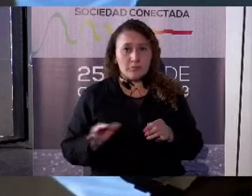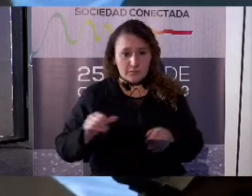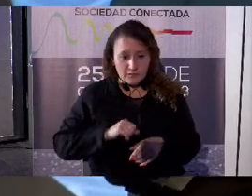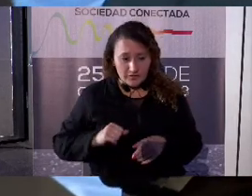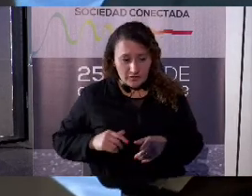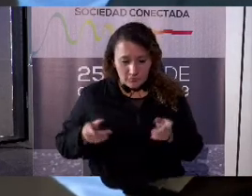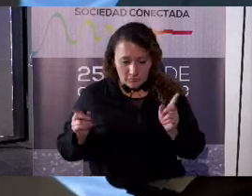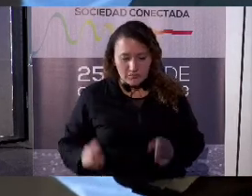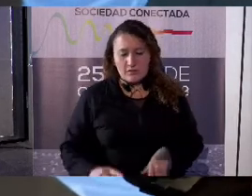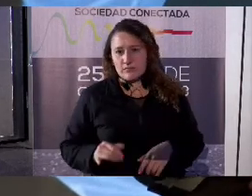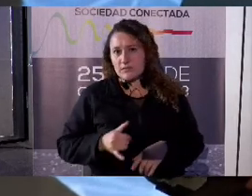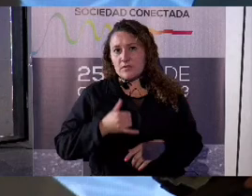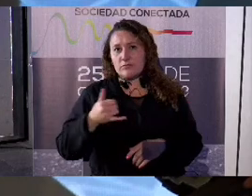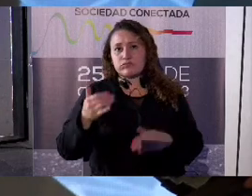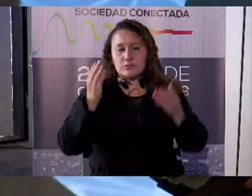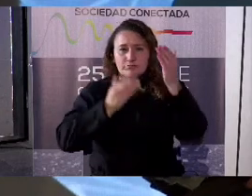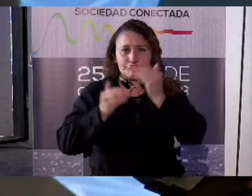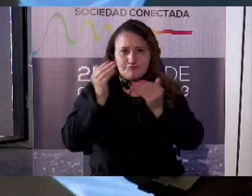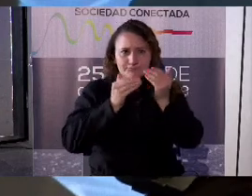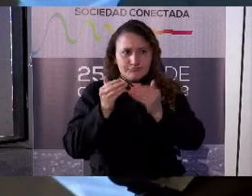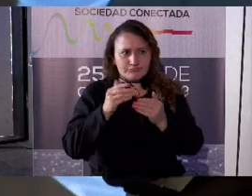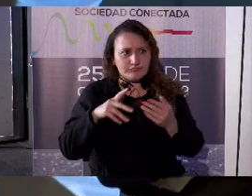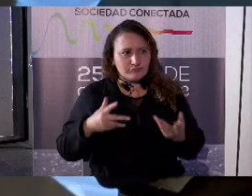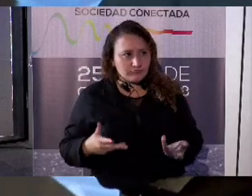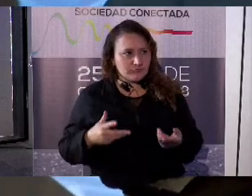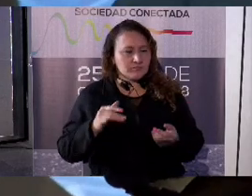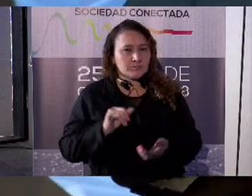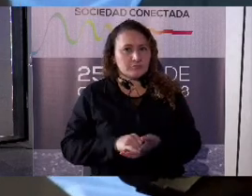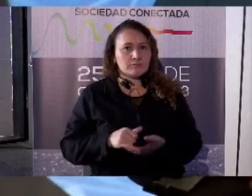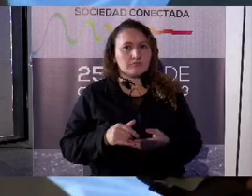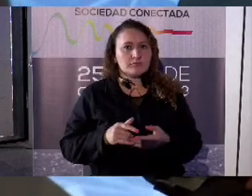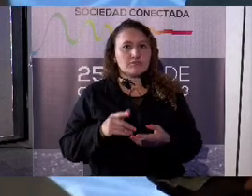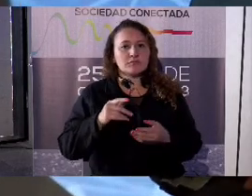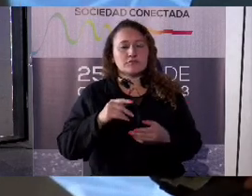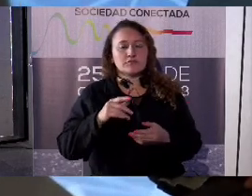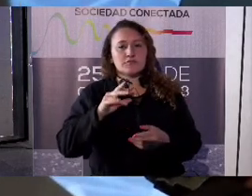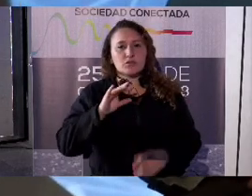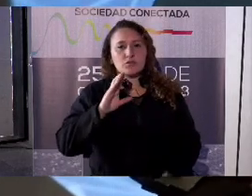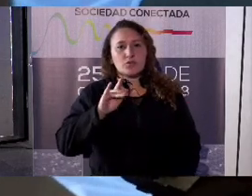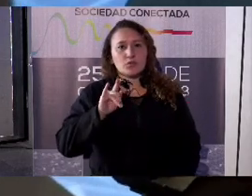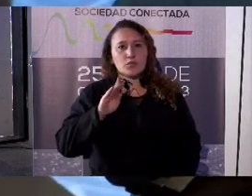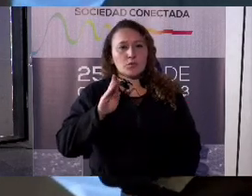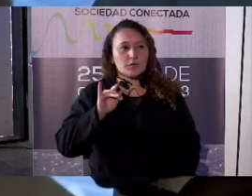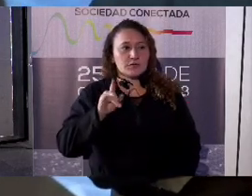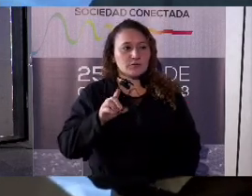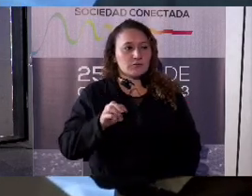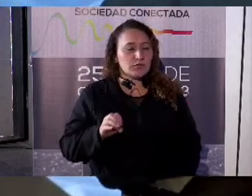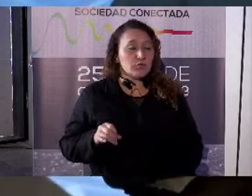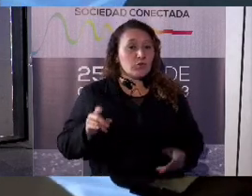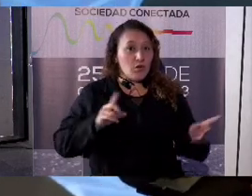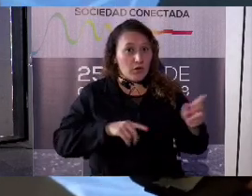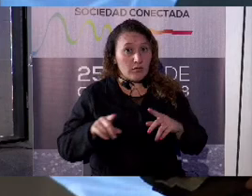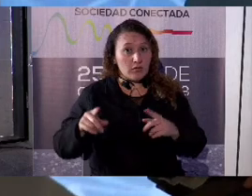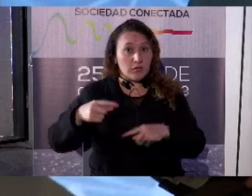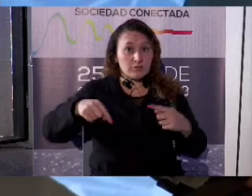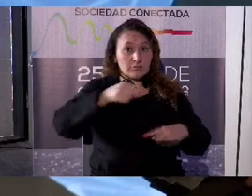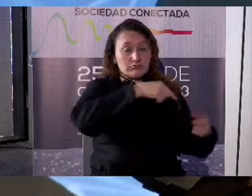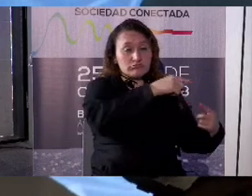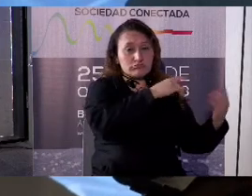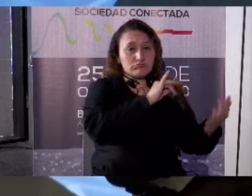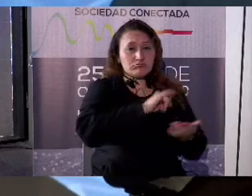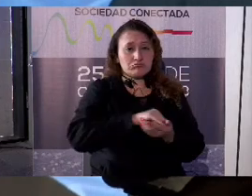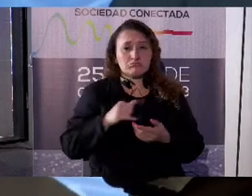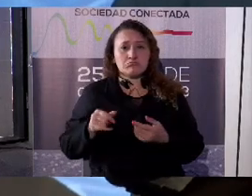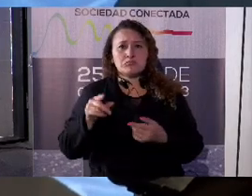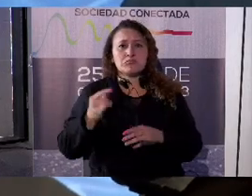también video analítica para la gestión del turismo hay empresas que fomentan el turismo que están